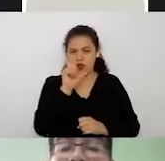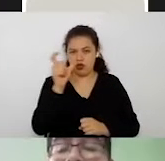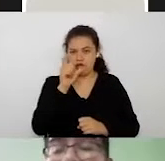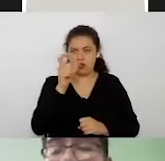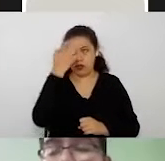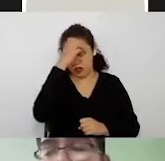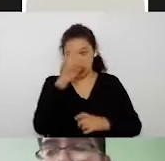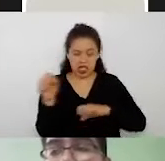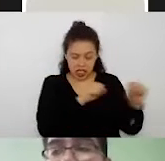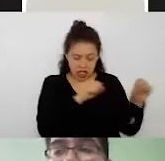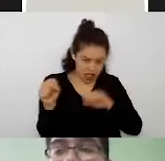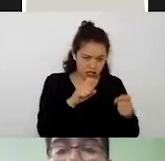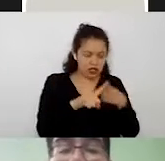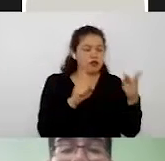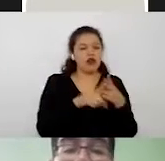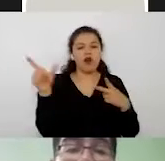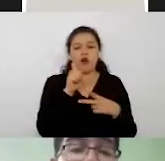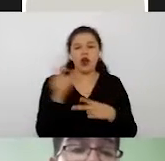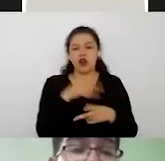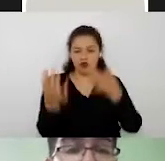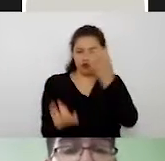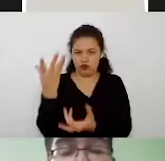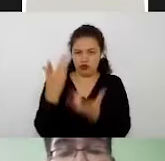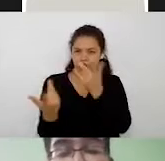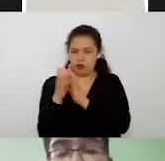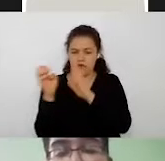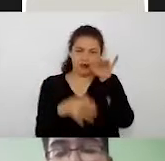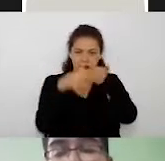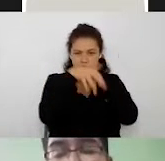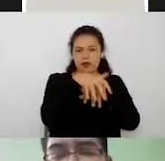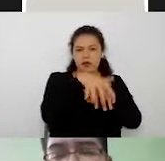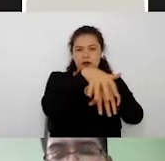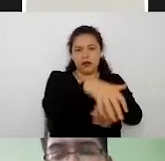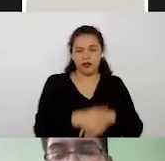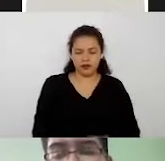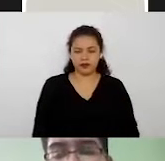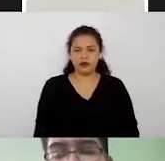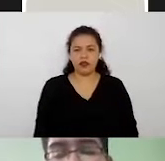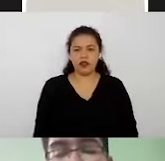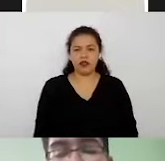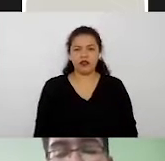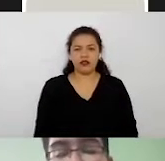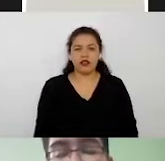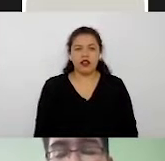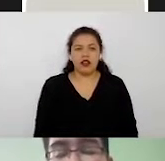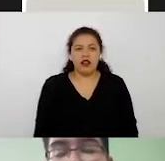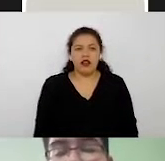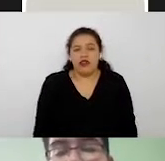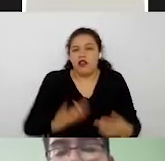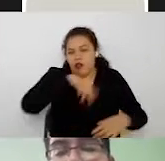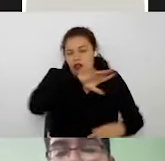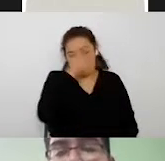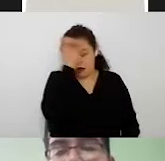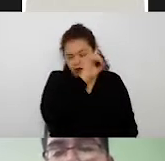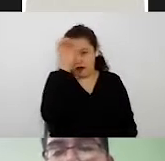algún conato de incendio, con, por ejemplo, las manifestaciones. Quizás desde nuestro punto de vista y desde nuestra